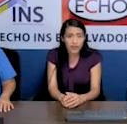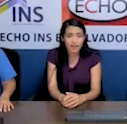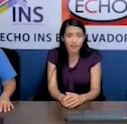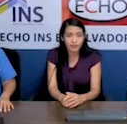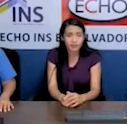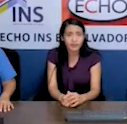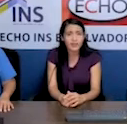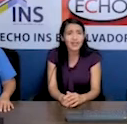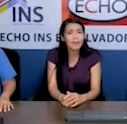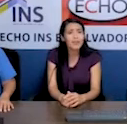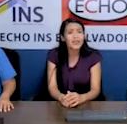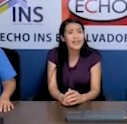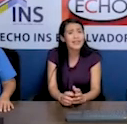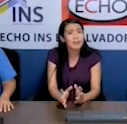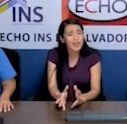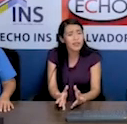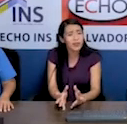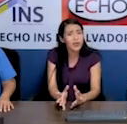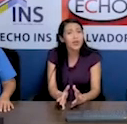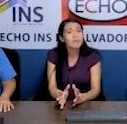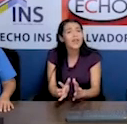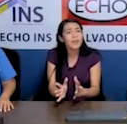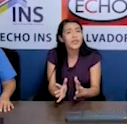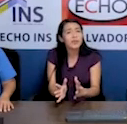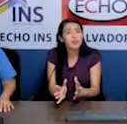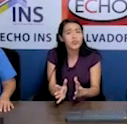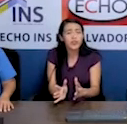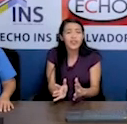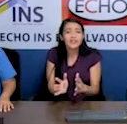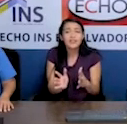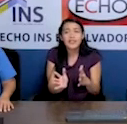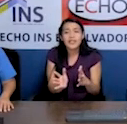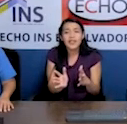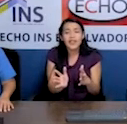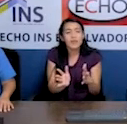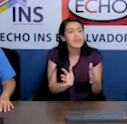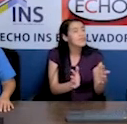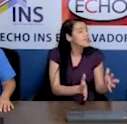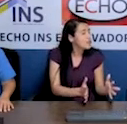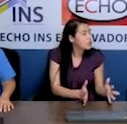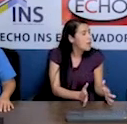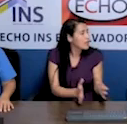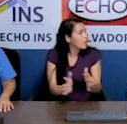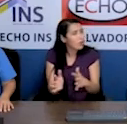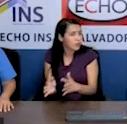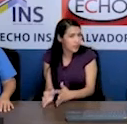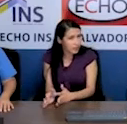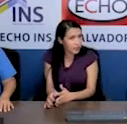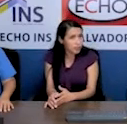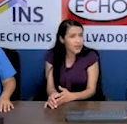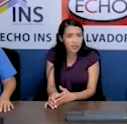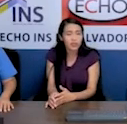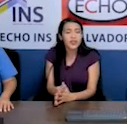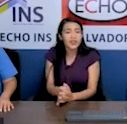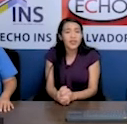les comentaba. El tratamiento va a depender mucho si el paciente está sintomático o no